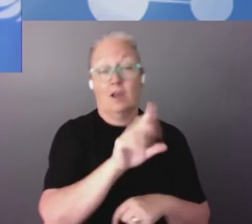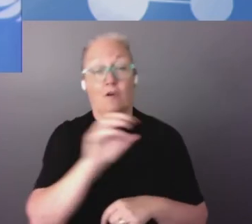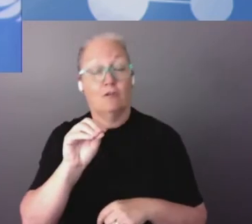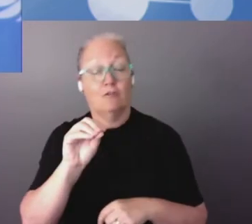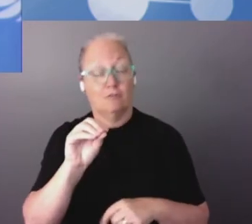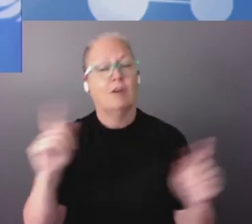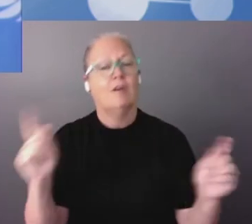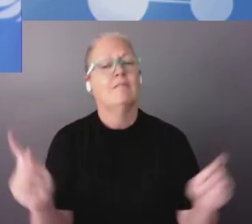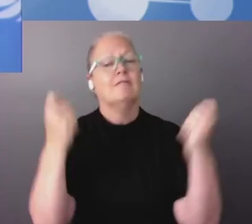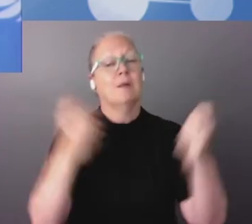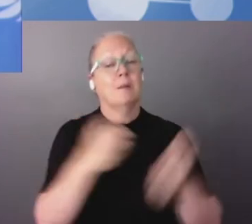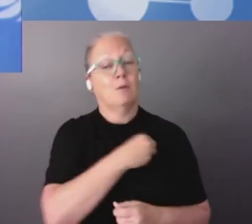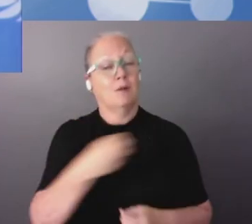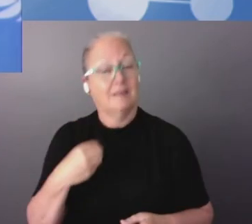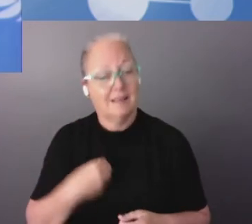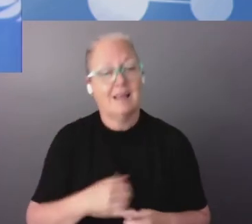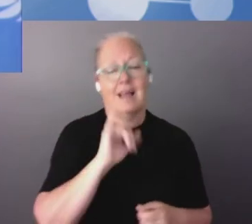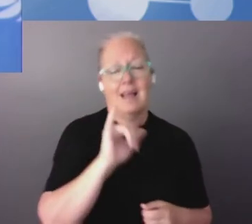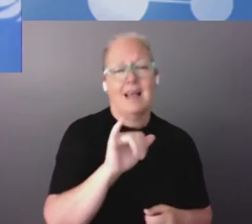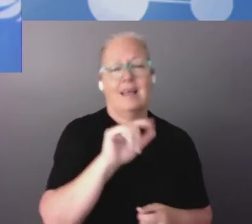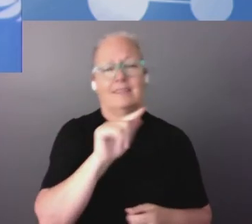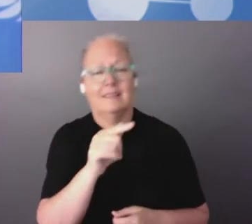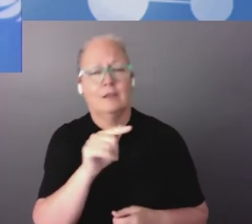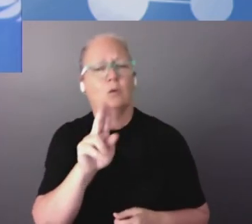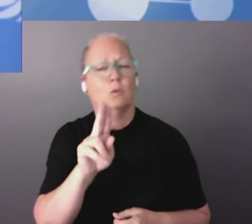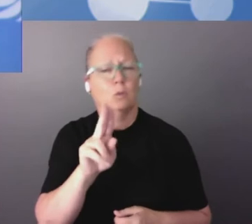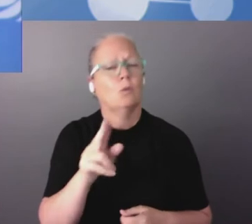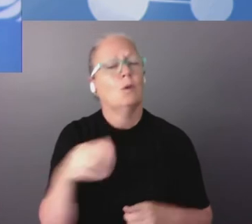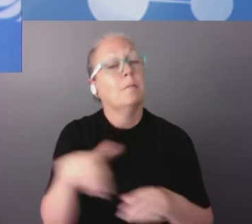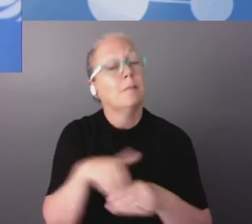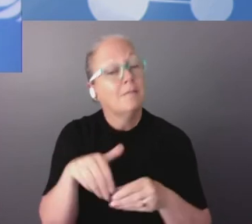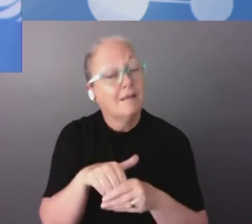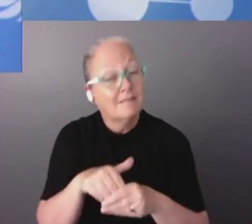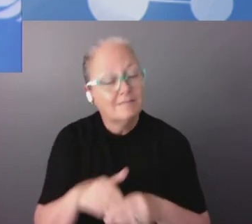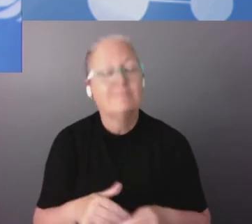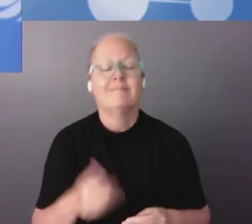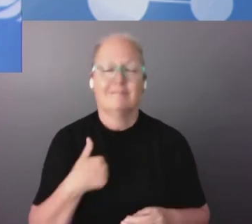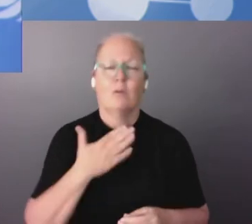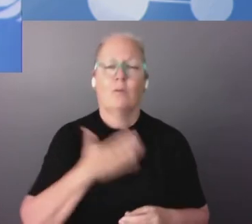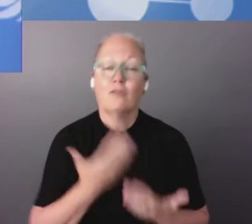Este foro en Katowice para mí es muy especial a causa de mi proveniencia polaca.